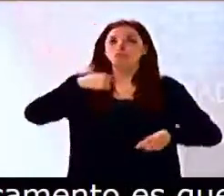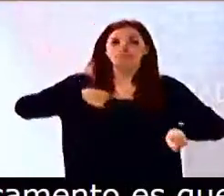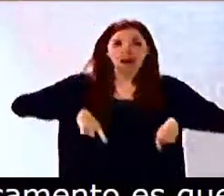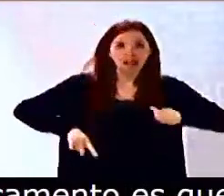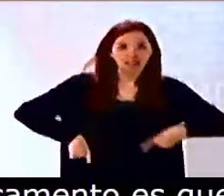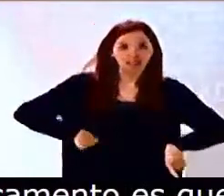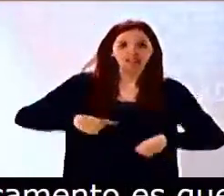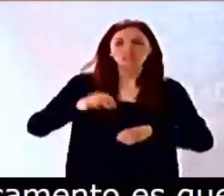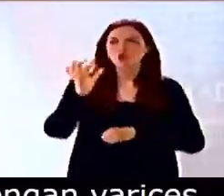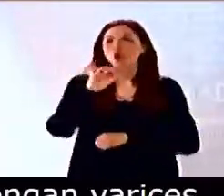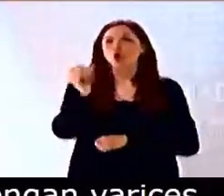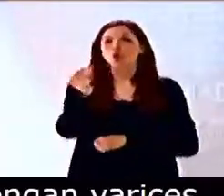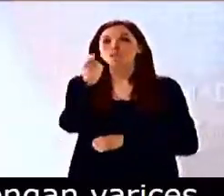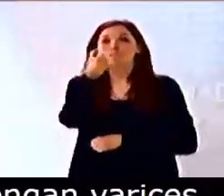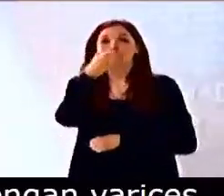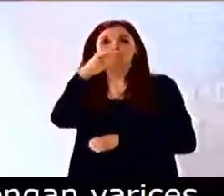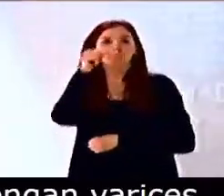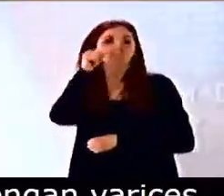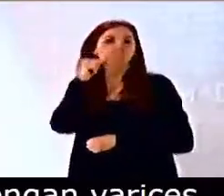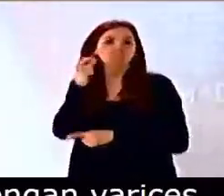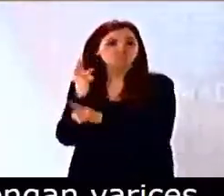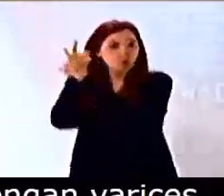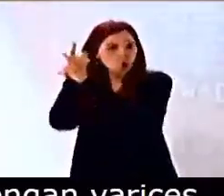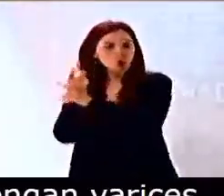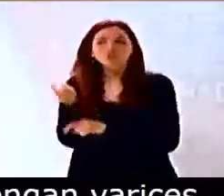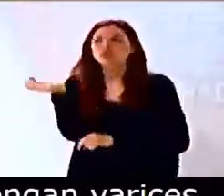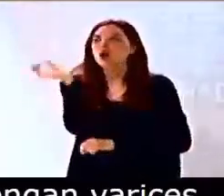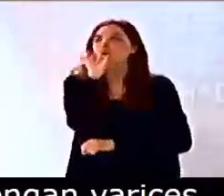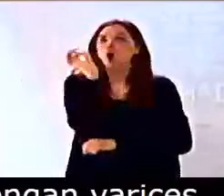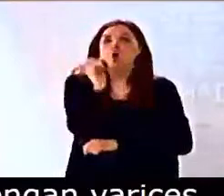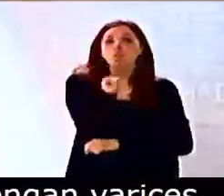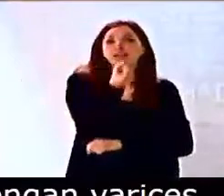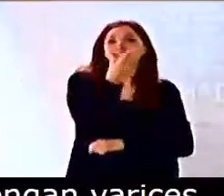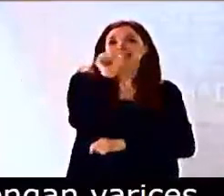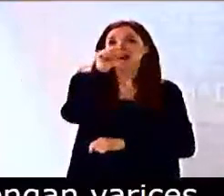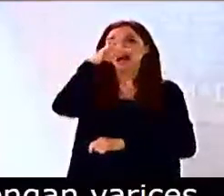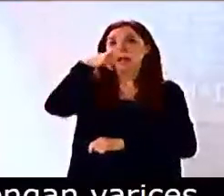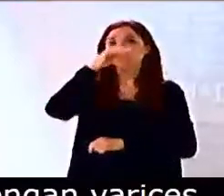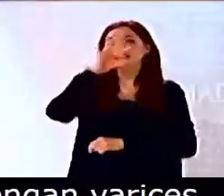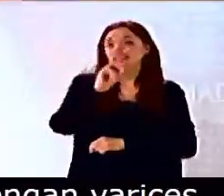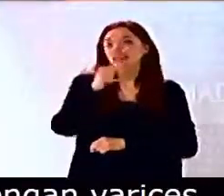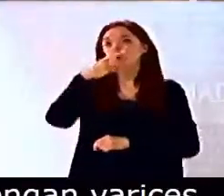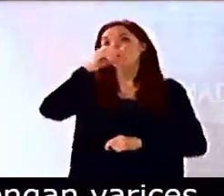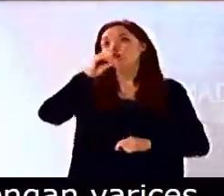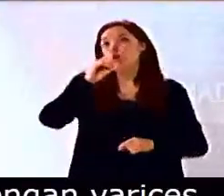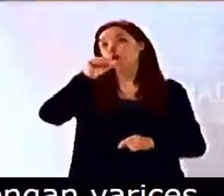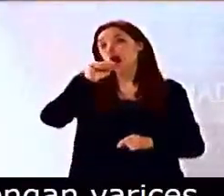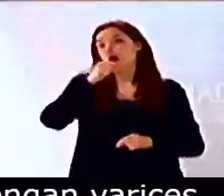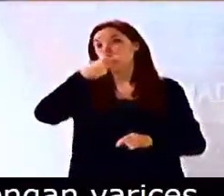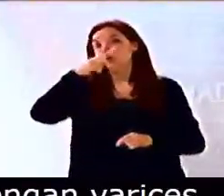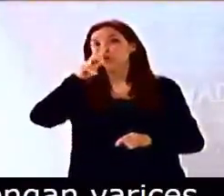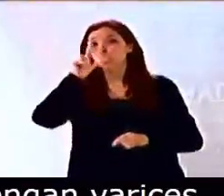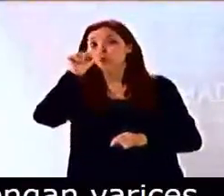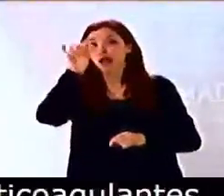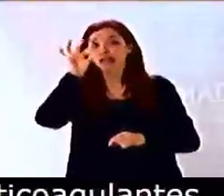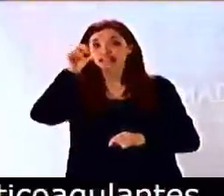tomen anticonceptivos, porque se tomen anticoagulantes, porque se haya tenido un trombo